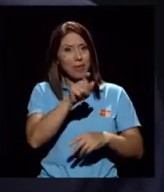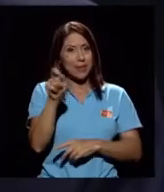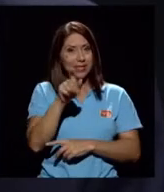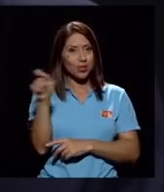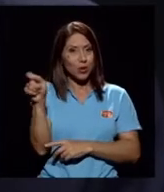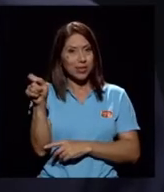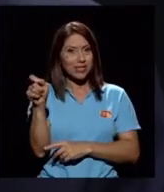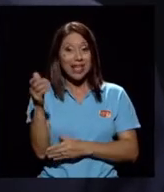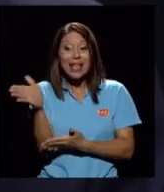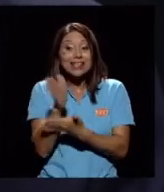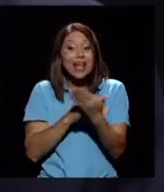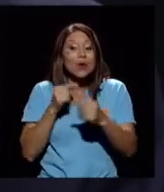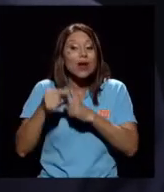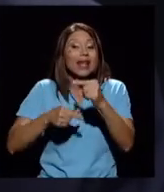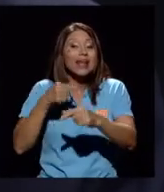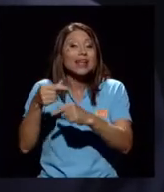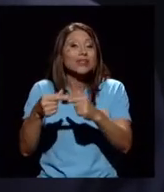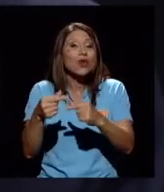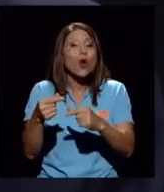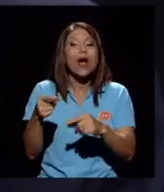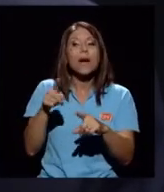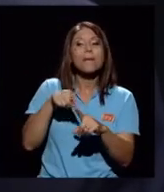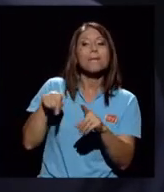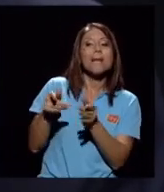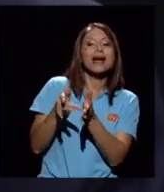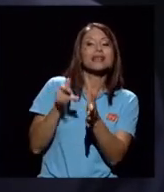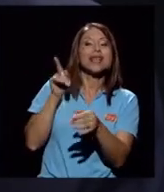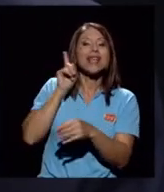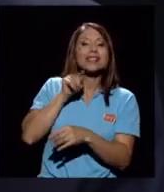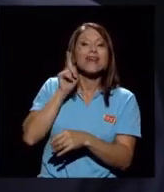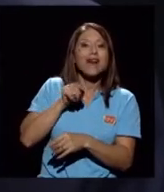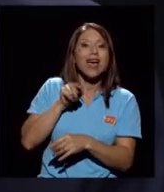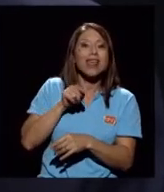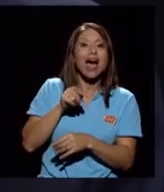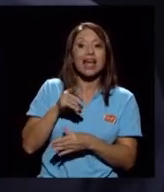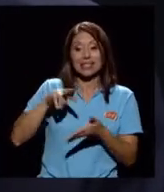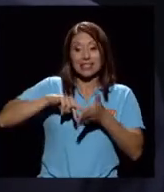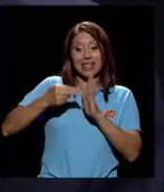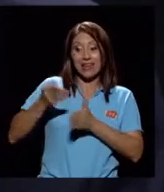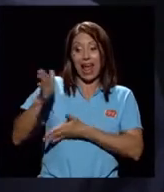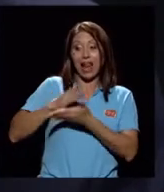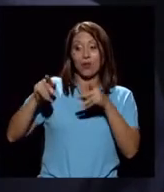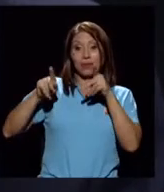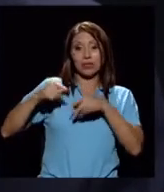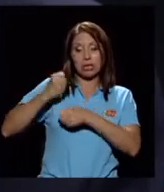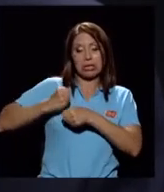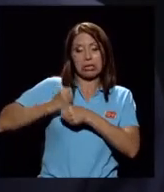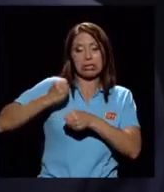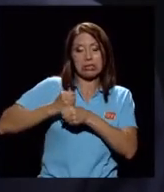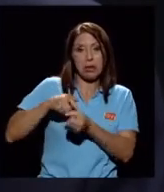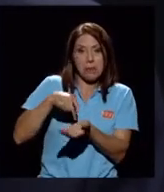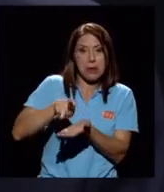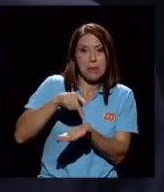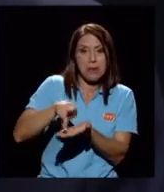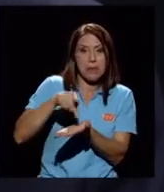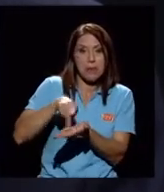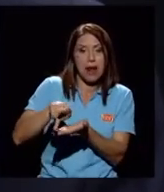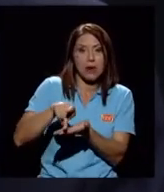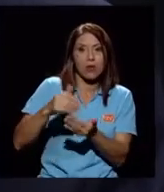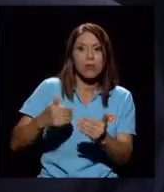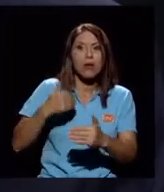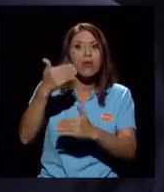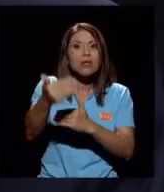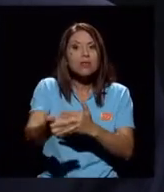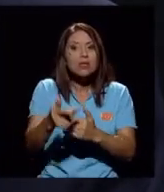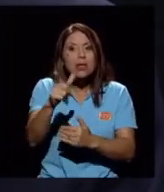estafada sin alguna generación cotizó y no va a poder recibir los beneficios su el valor lo que ellos esperaban